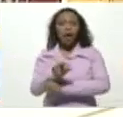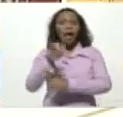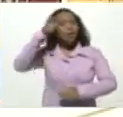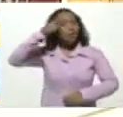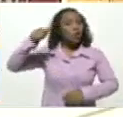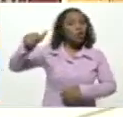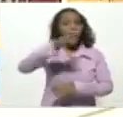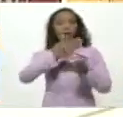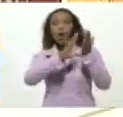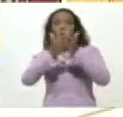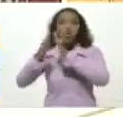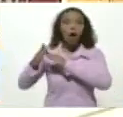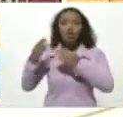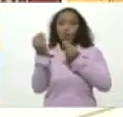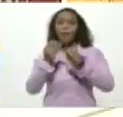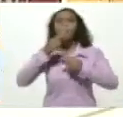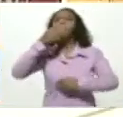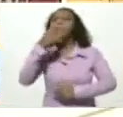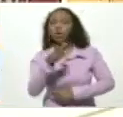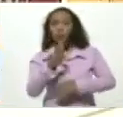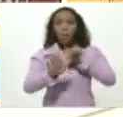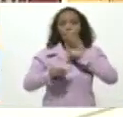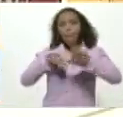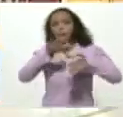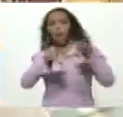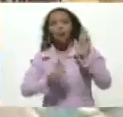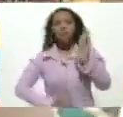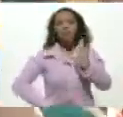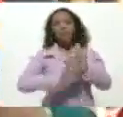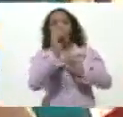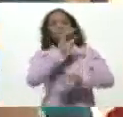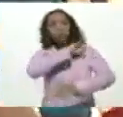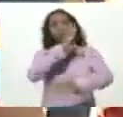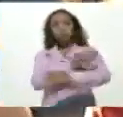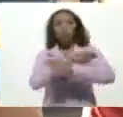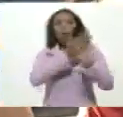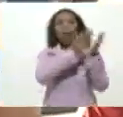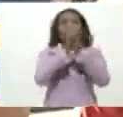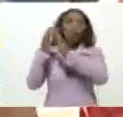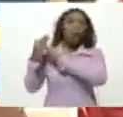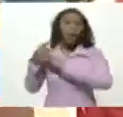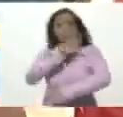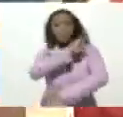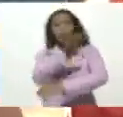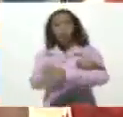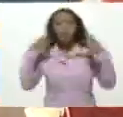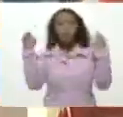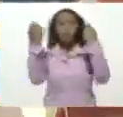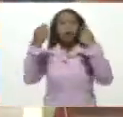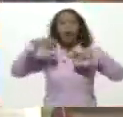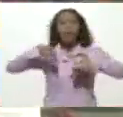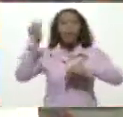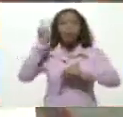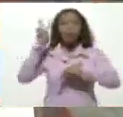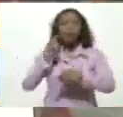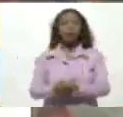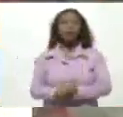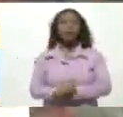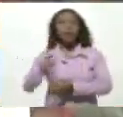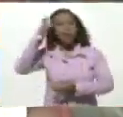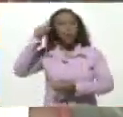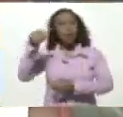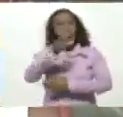ciudades comunales como el próximo paso del desarrollo del poder comunal, del poder popular en Venezuela. Las